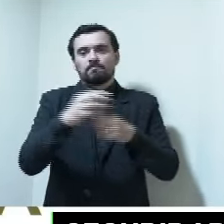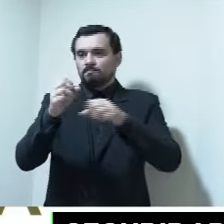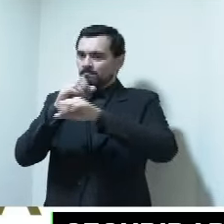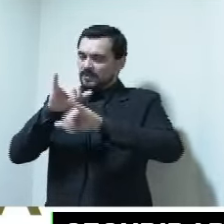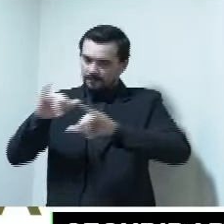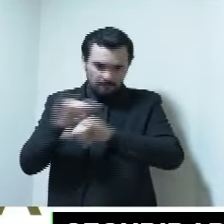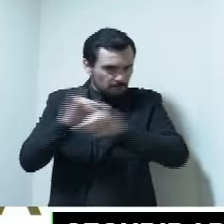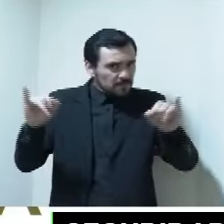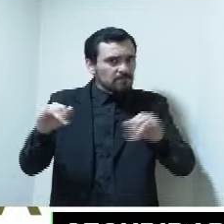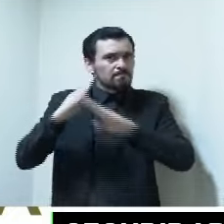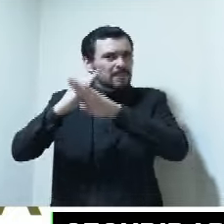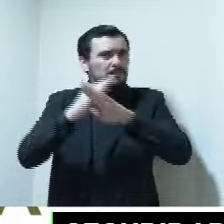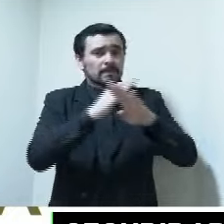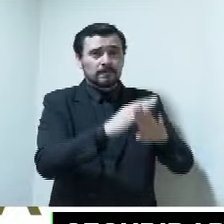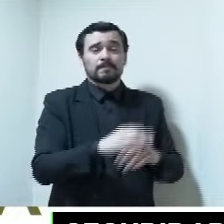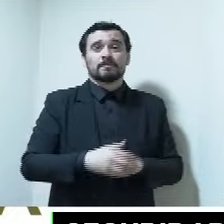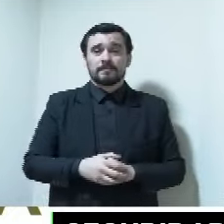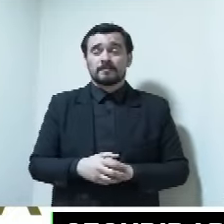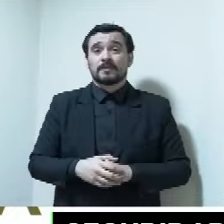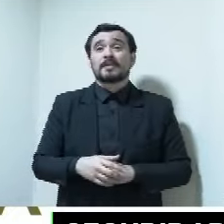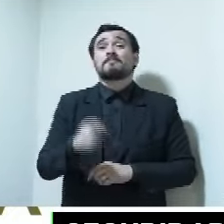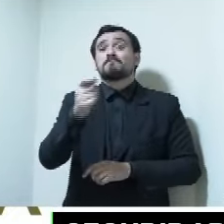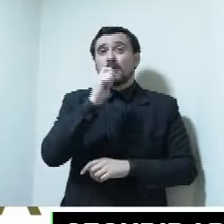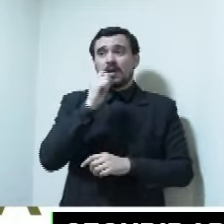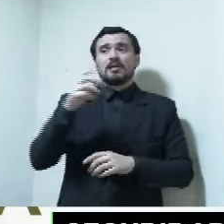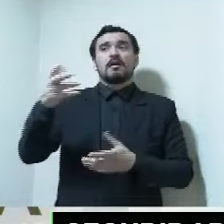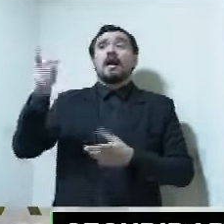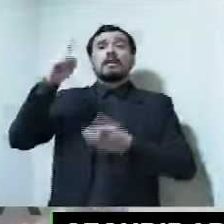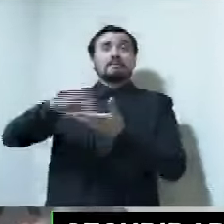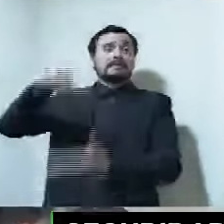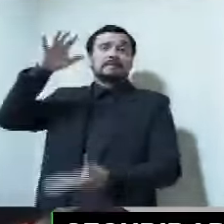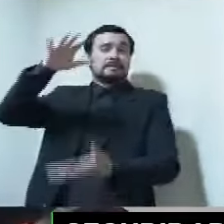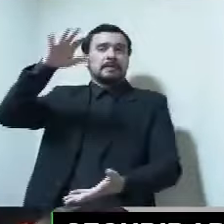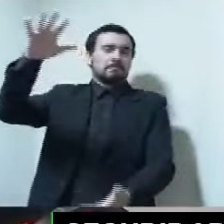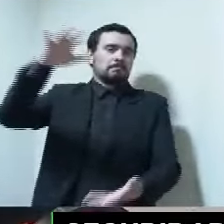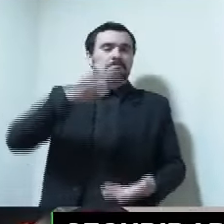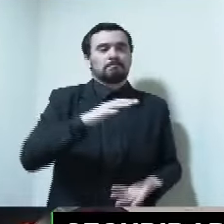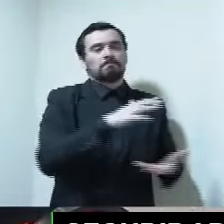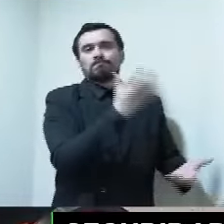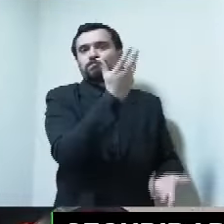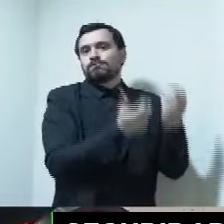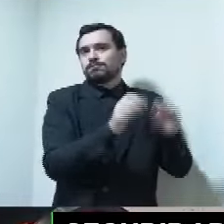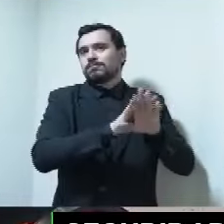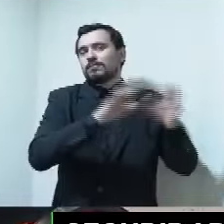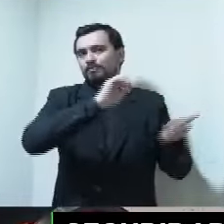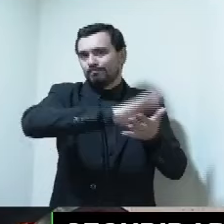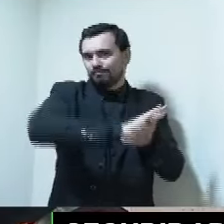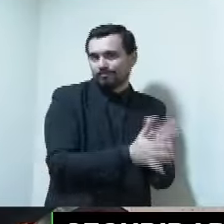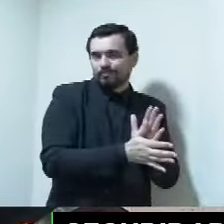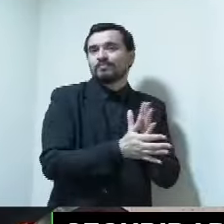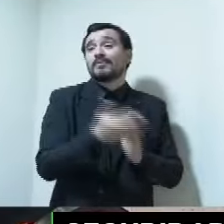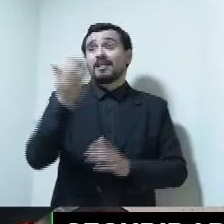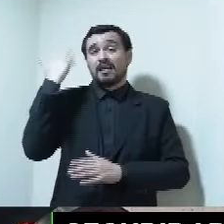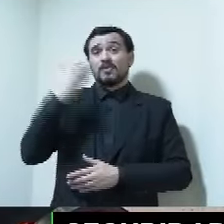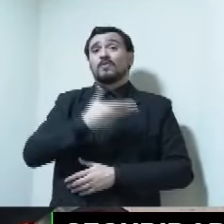6 millones de kilogramos de marihuana han sido retirados de circulación, el doble de lo incautado durante el mismo periodo del gobierno